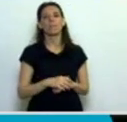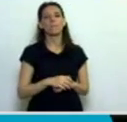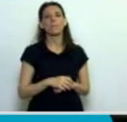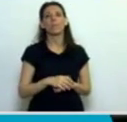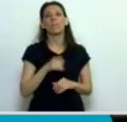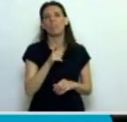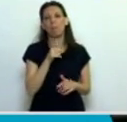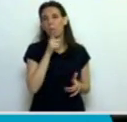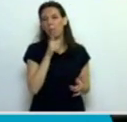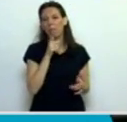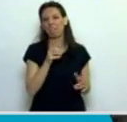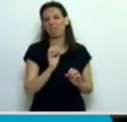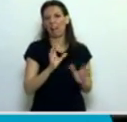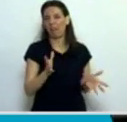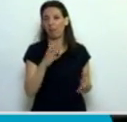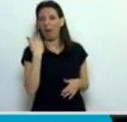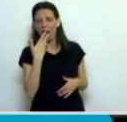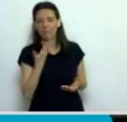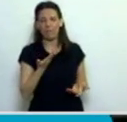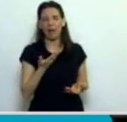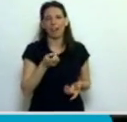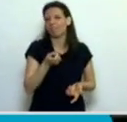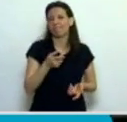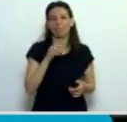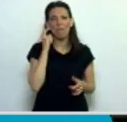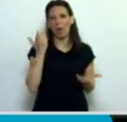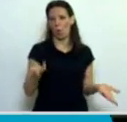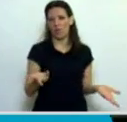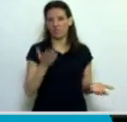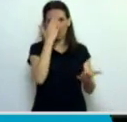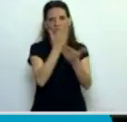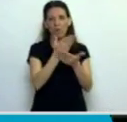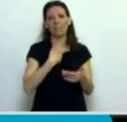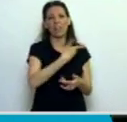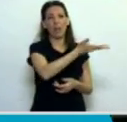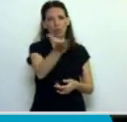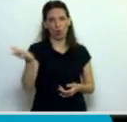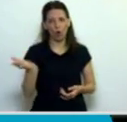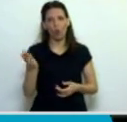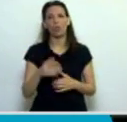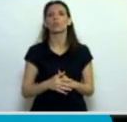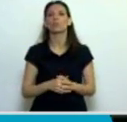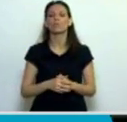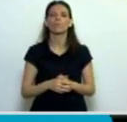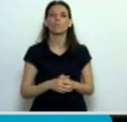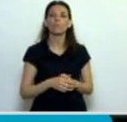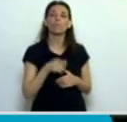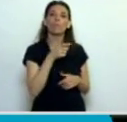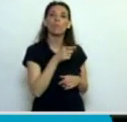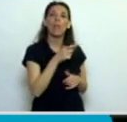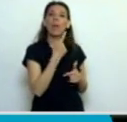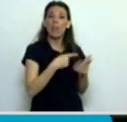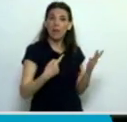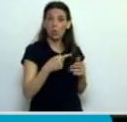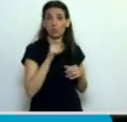un patetismo de su argumentación frente a la opinión pública. Las prestaciones del sistema previsional